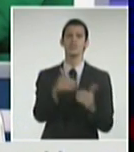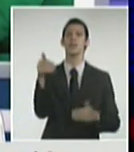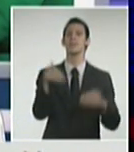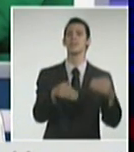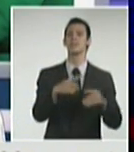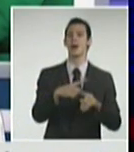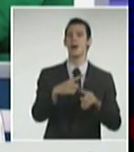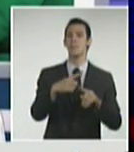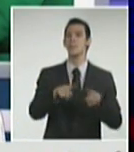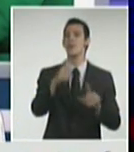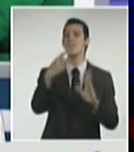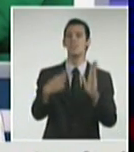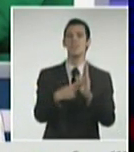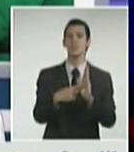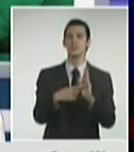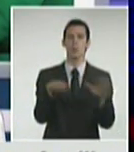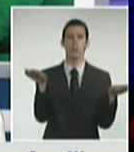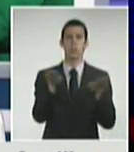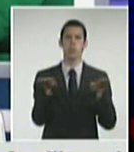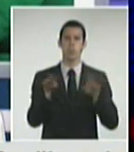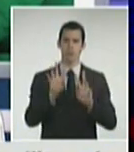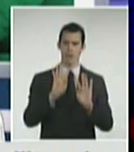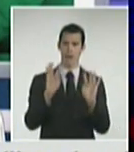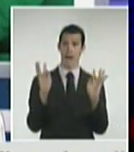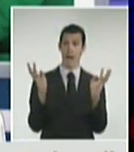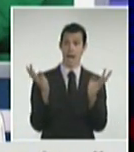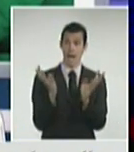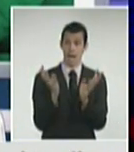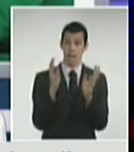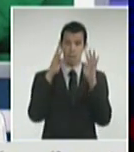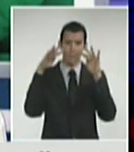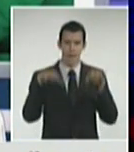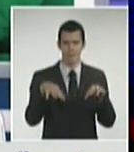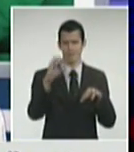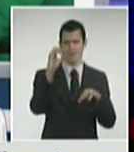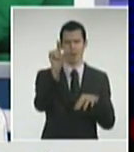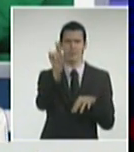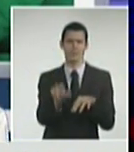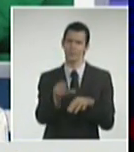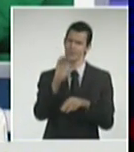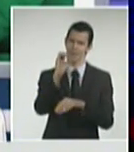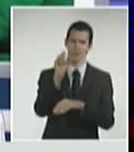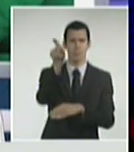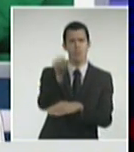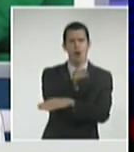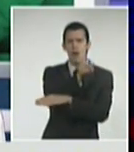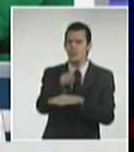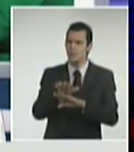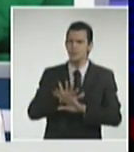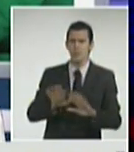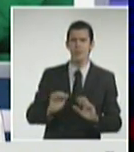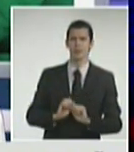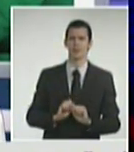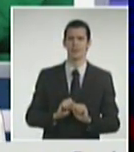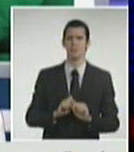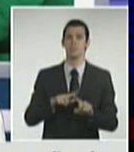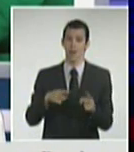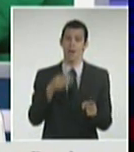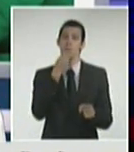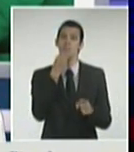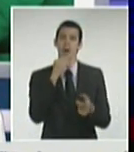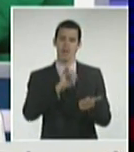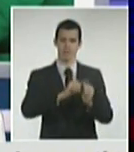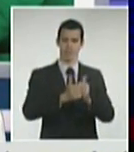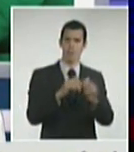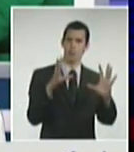parece que no muy bien definido, y también mucho con el comportamiento de las nuevas cepas, de las nuevas variantes. Ayer veíamos